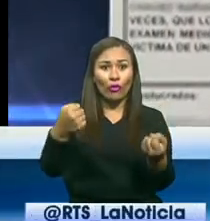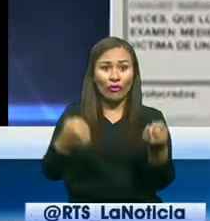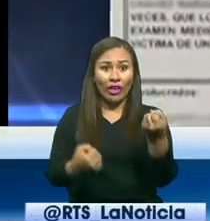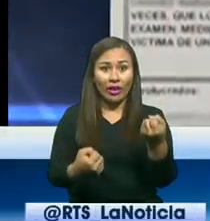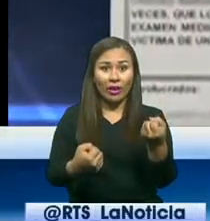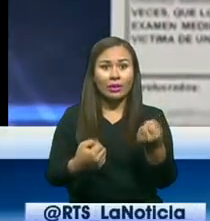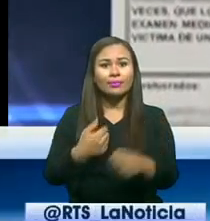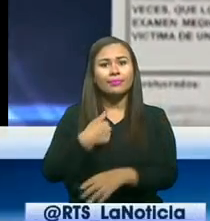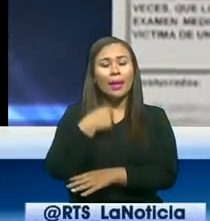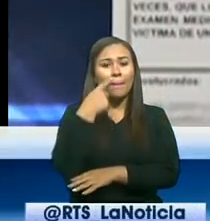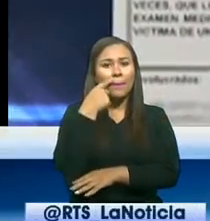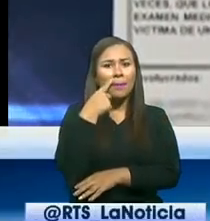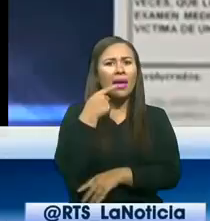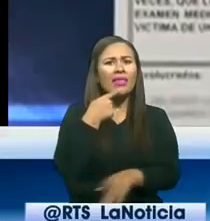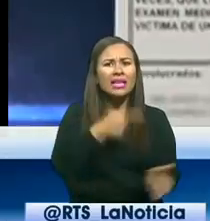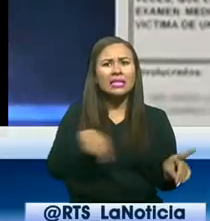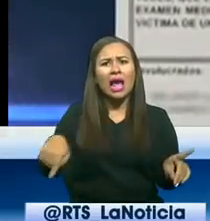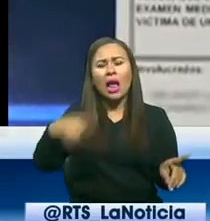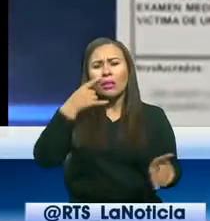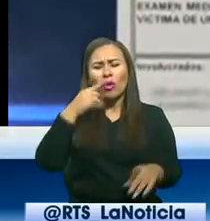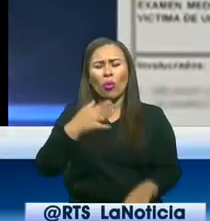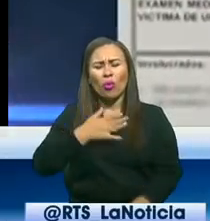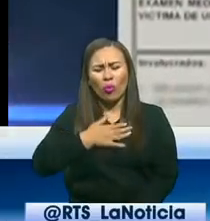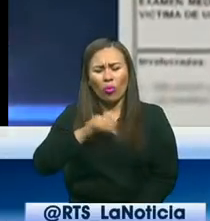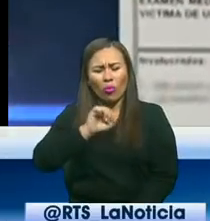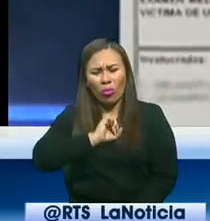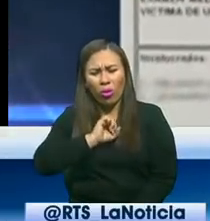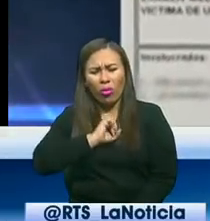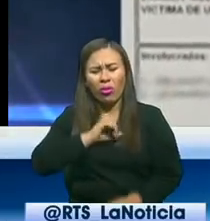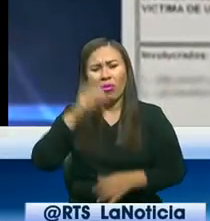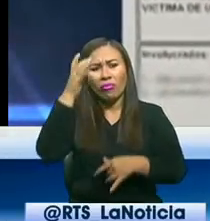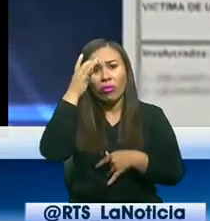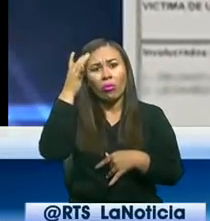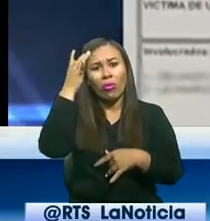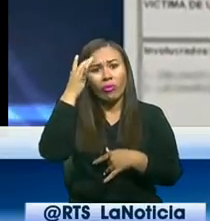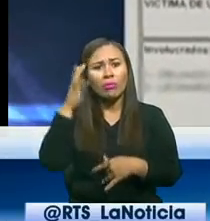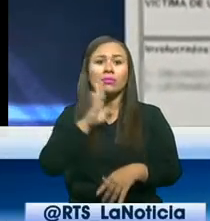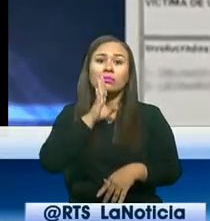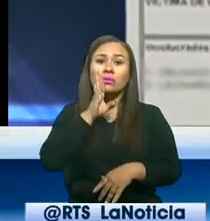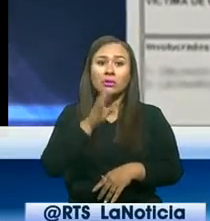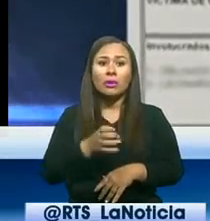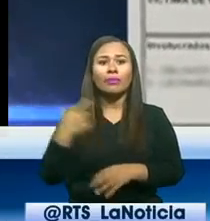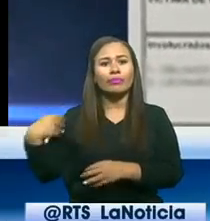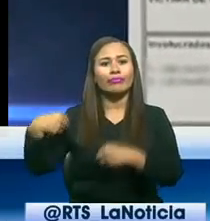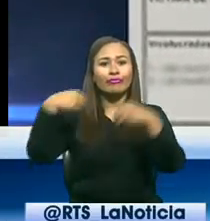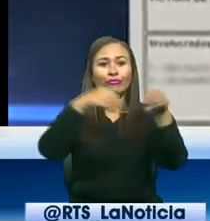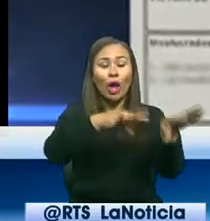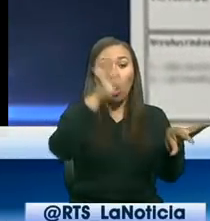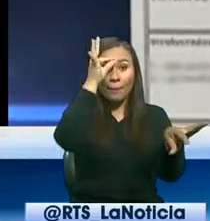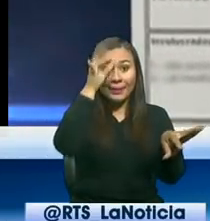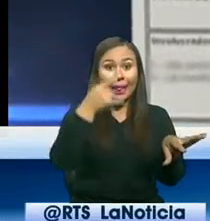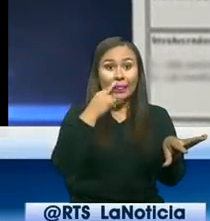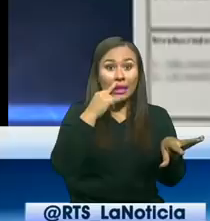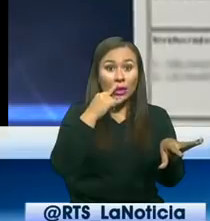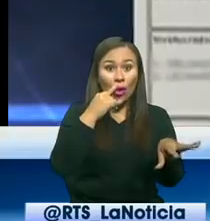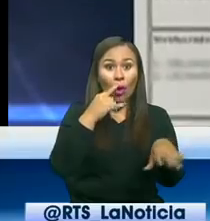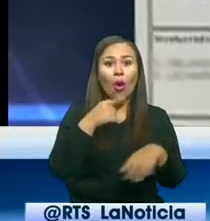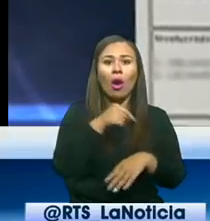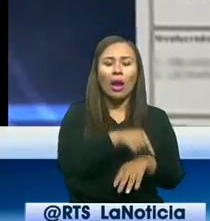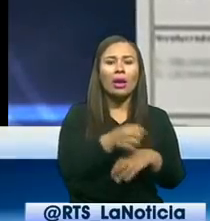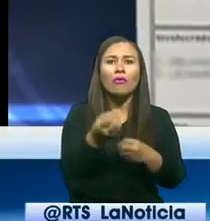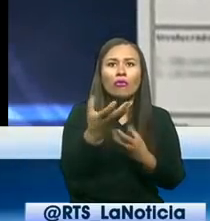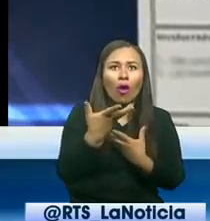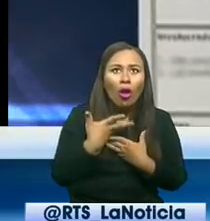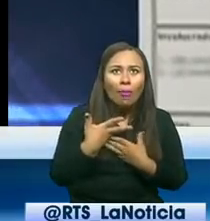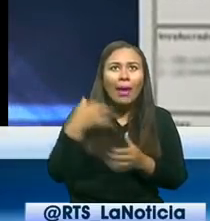al presentar un cuadro de neumonía lo trasladó al hospital del niño, donde luego de un examen se comprobó que había sido ultrajado